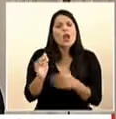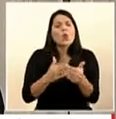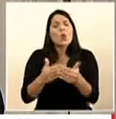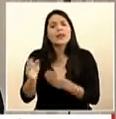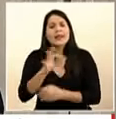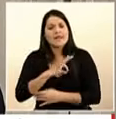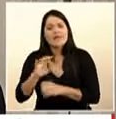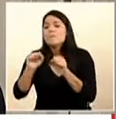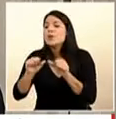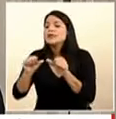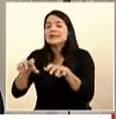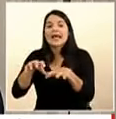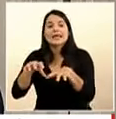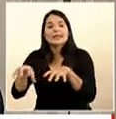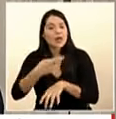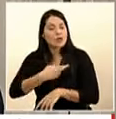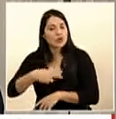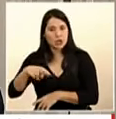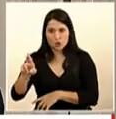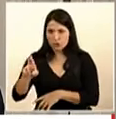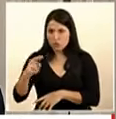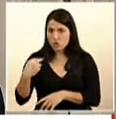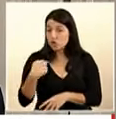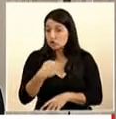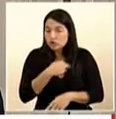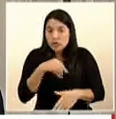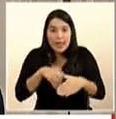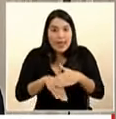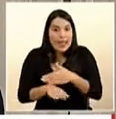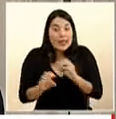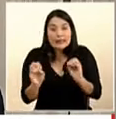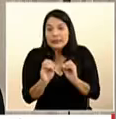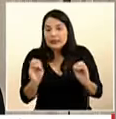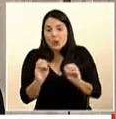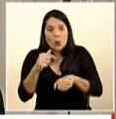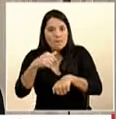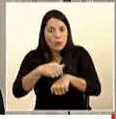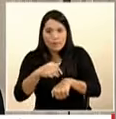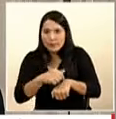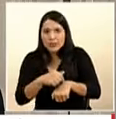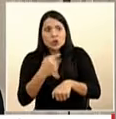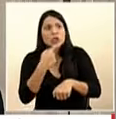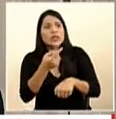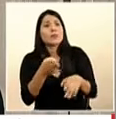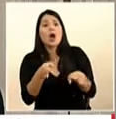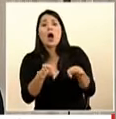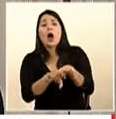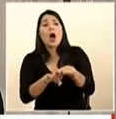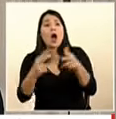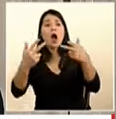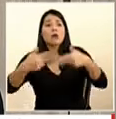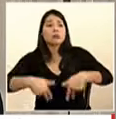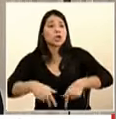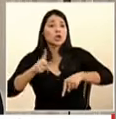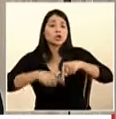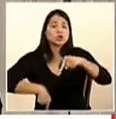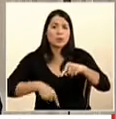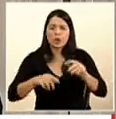condiciones no hay ninguna instrucción para en este marco cerrar o poner sellos a